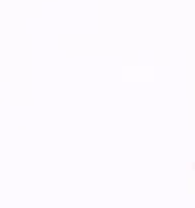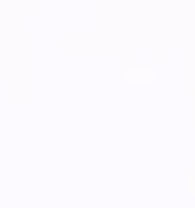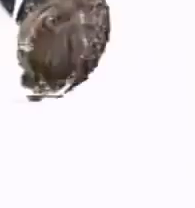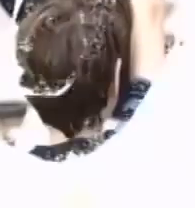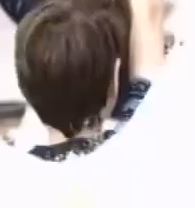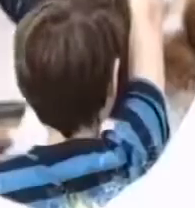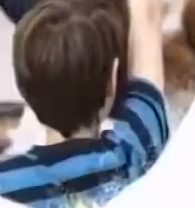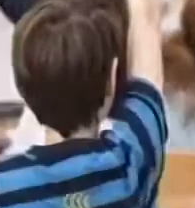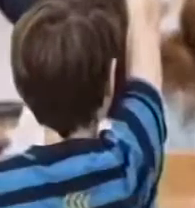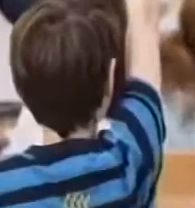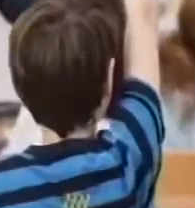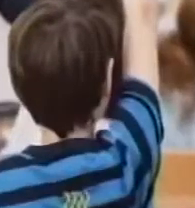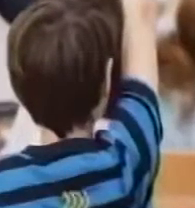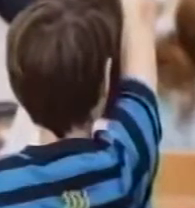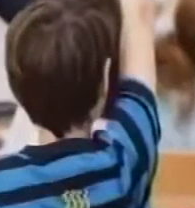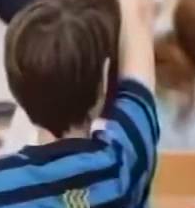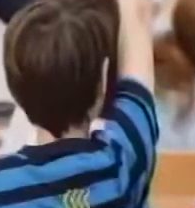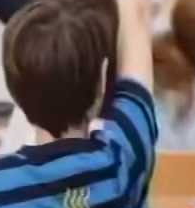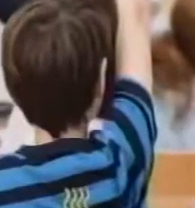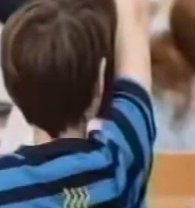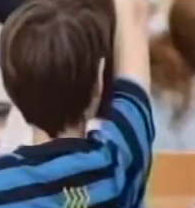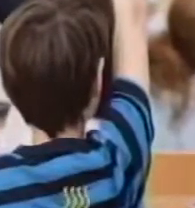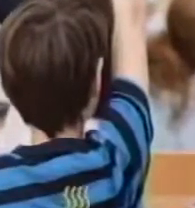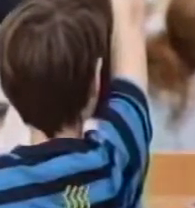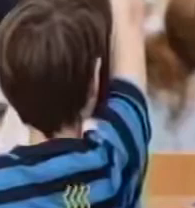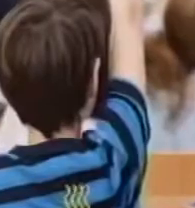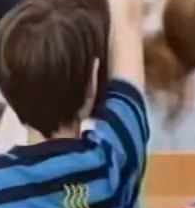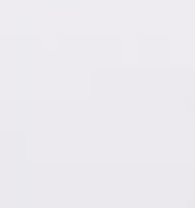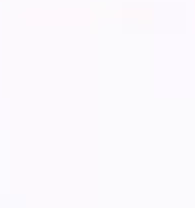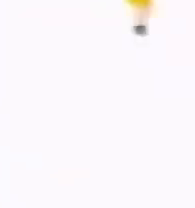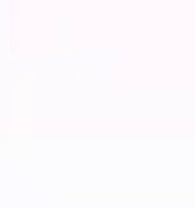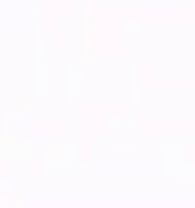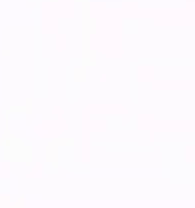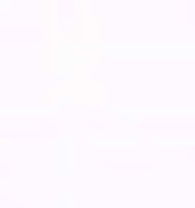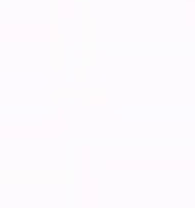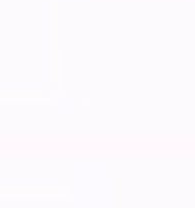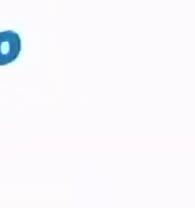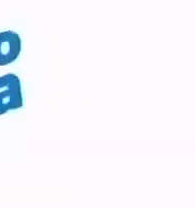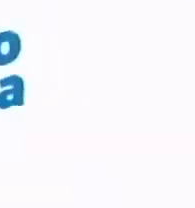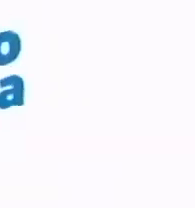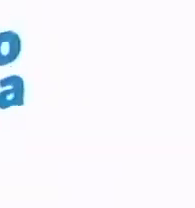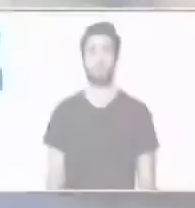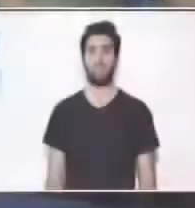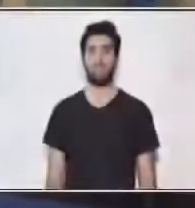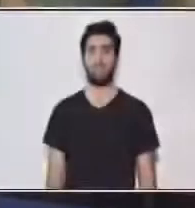A continuación, Matemática, cuarto diversificado.